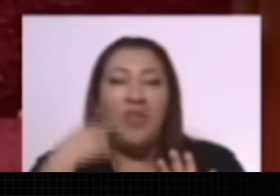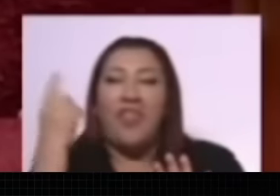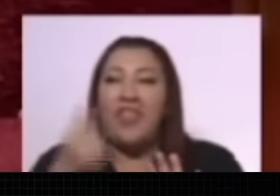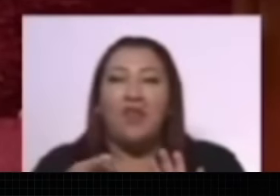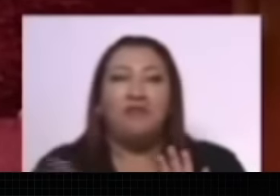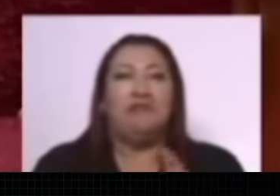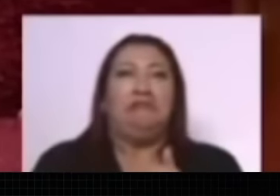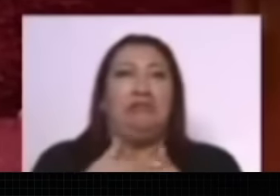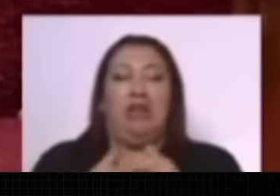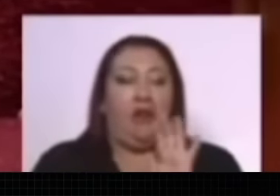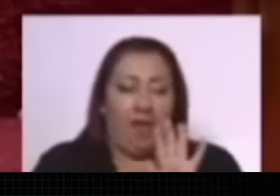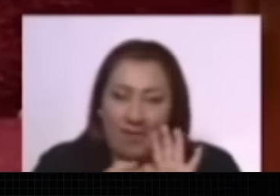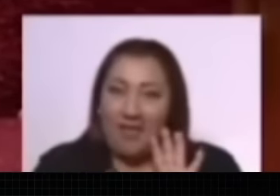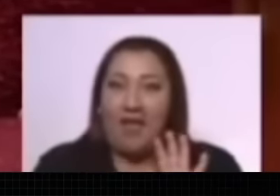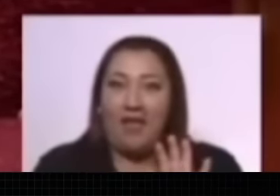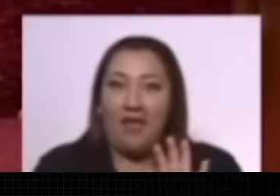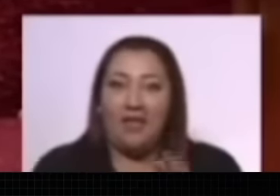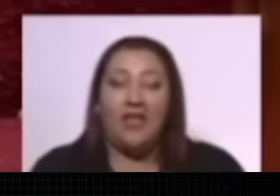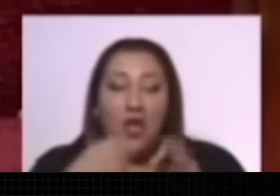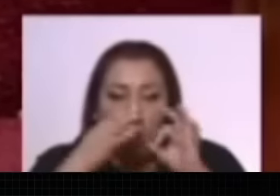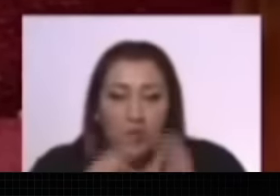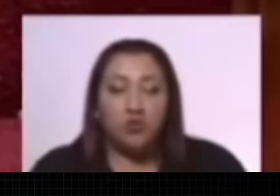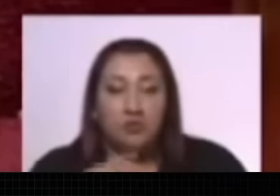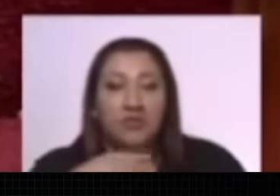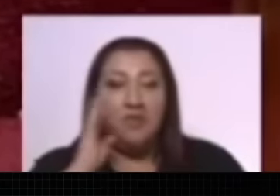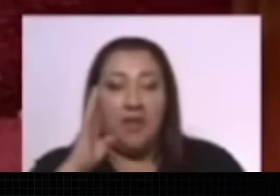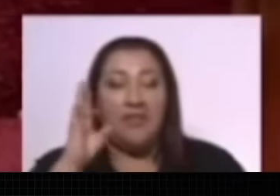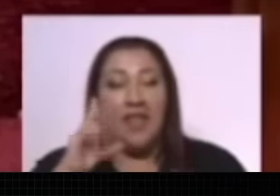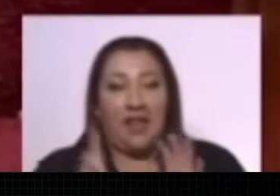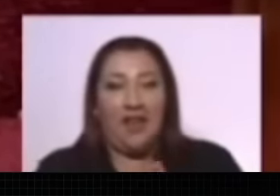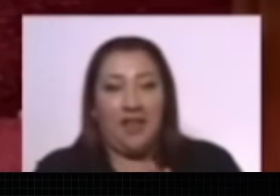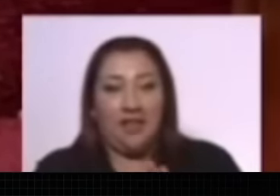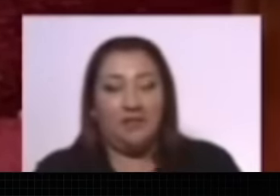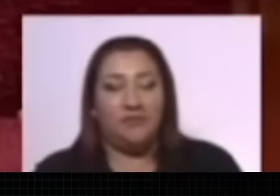denuncia. Correspondía, como manda la ley,